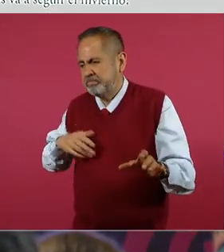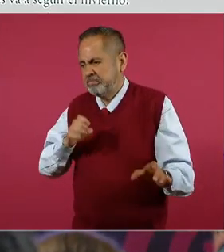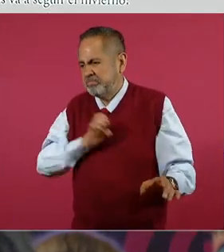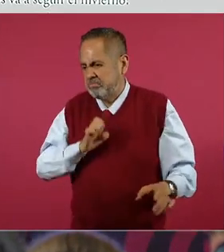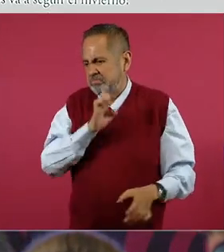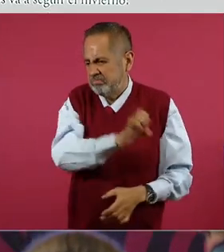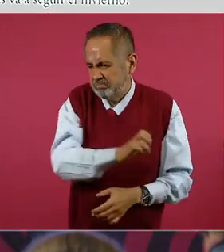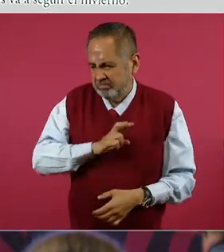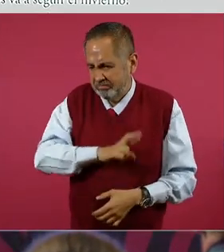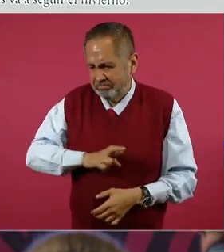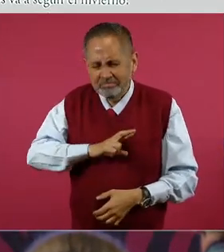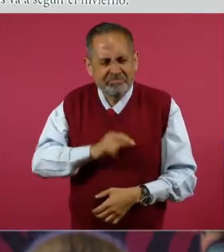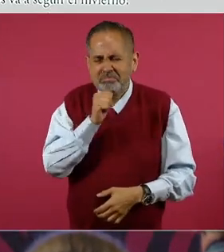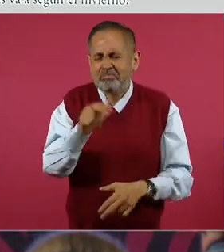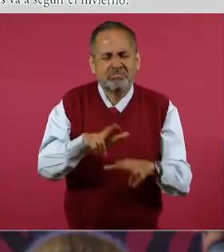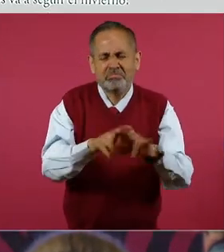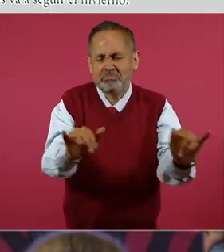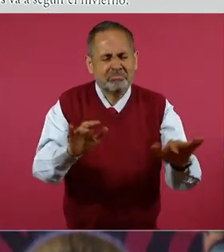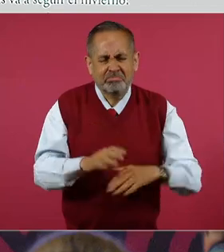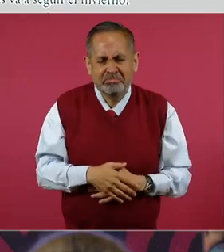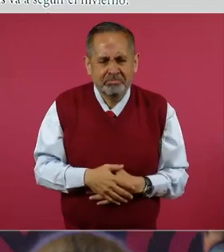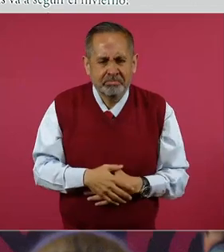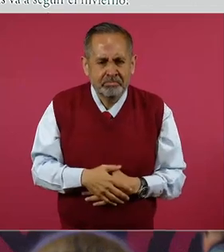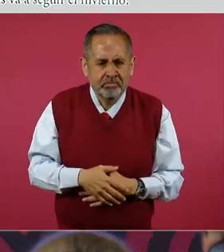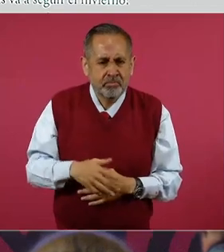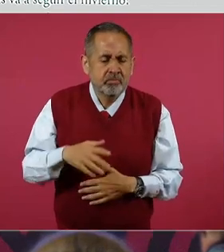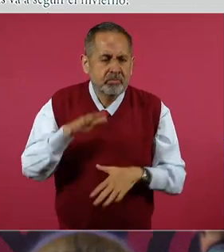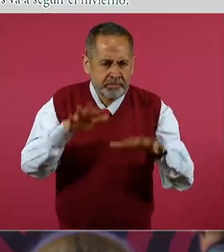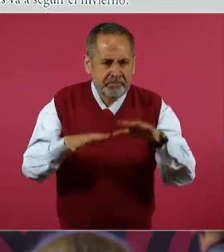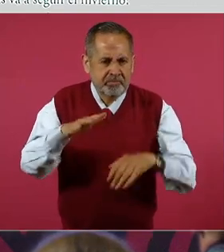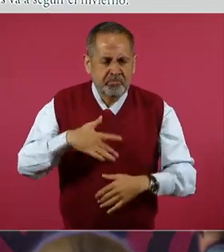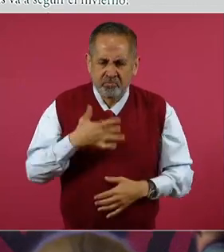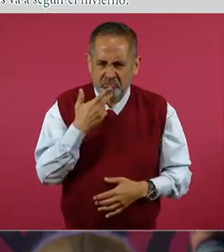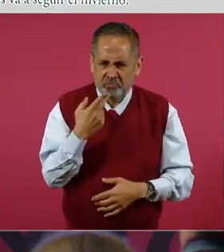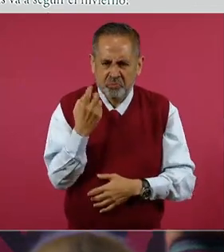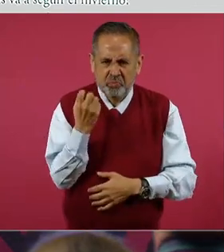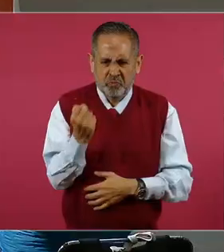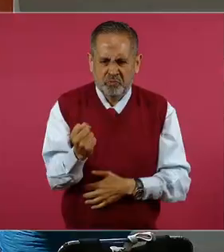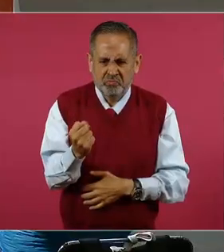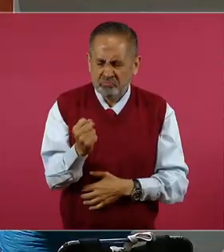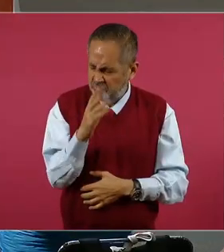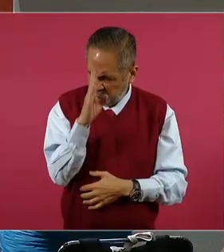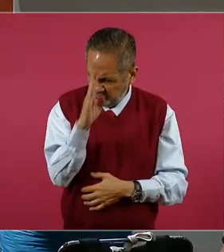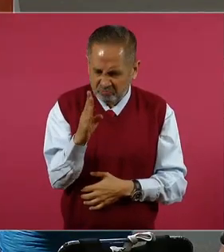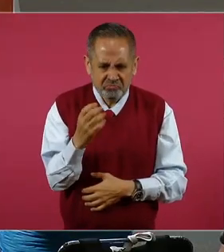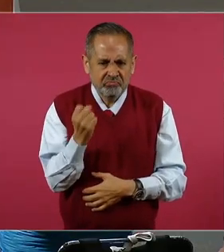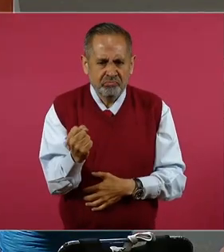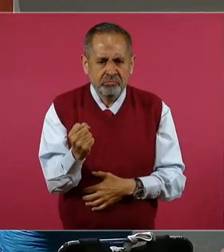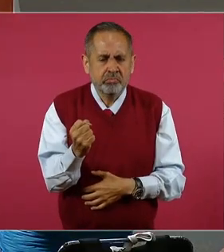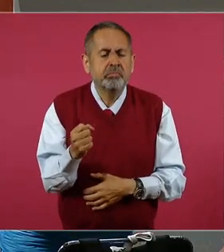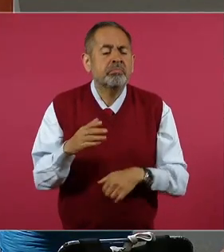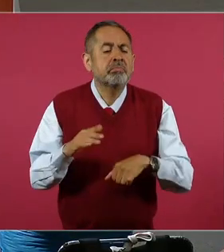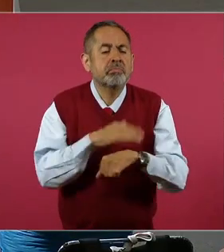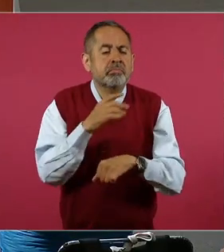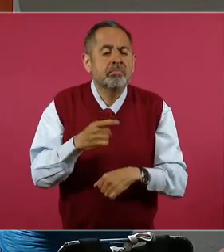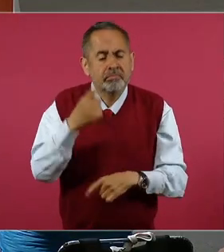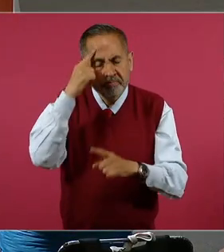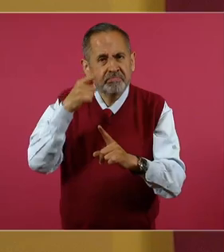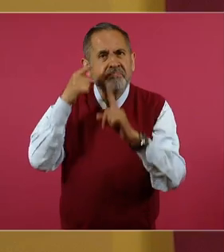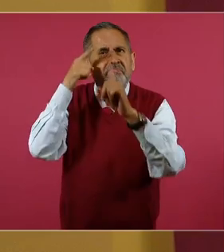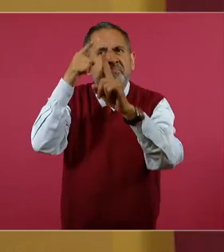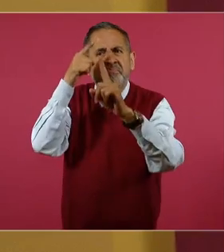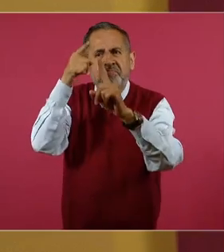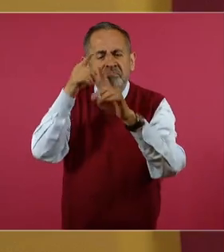Espero que comprendan que si me expresé con dureza y radicalismo, lo hice siempre con el fin de